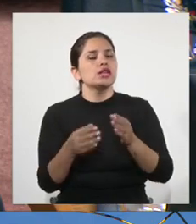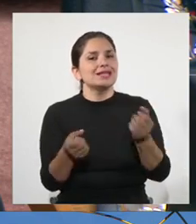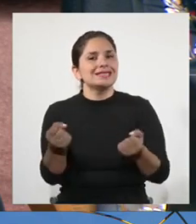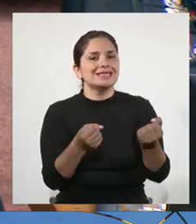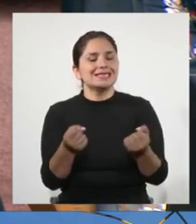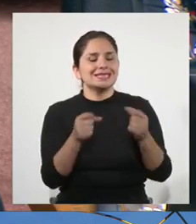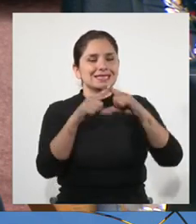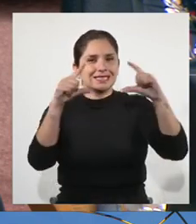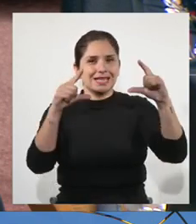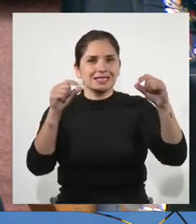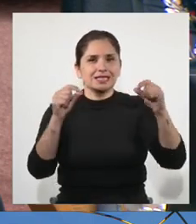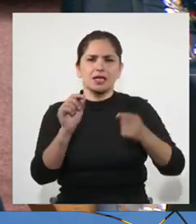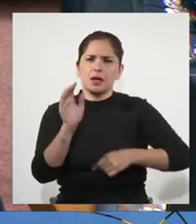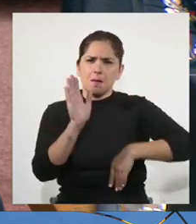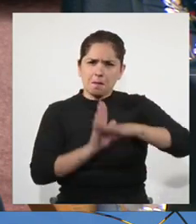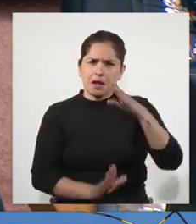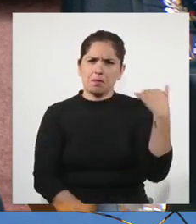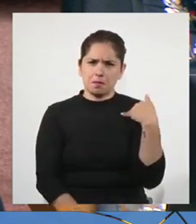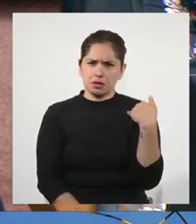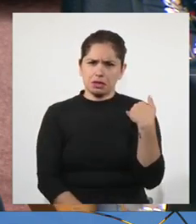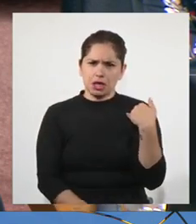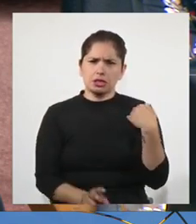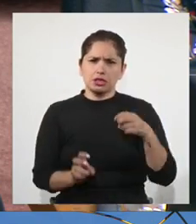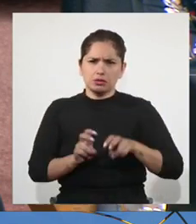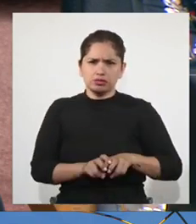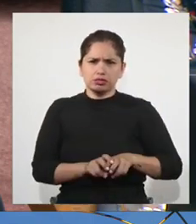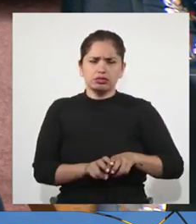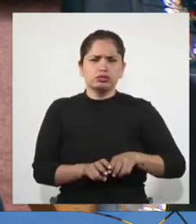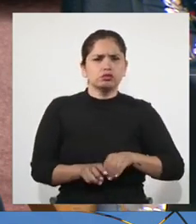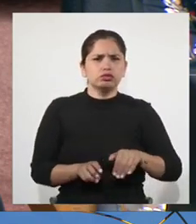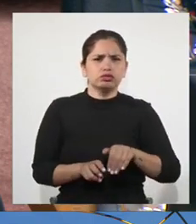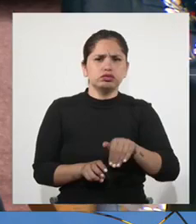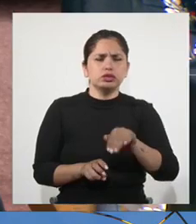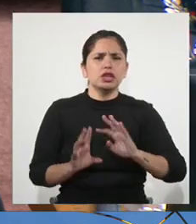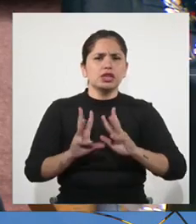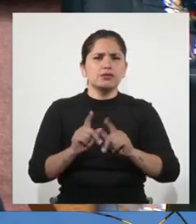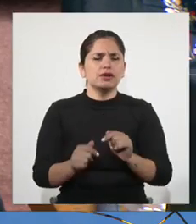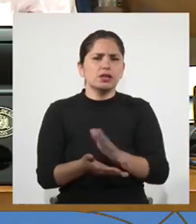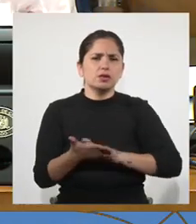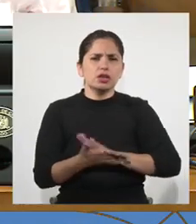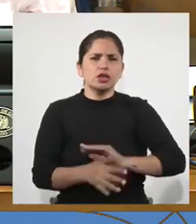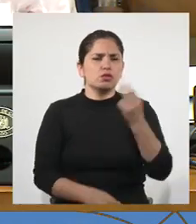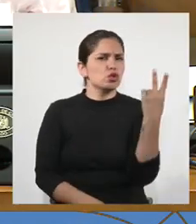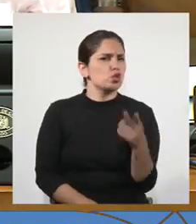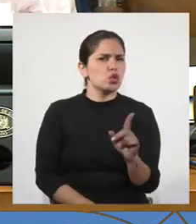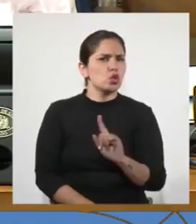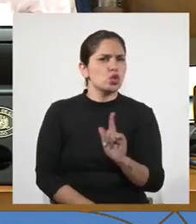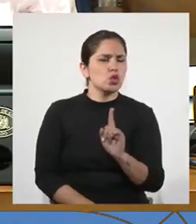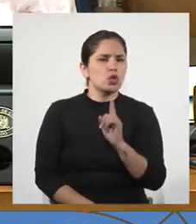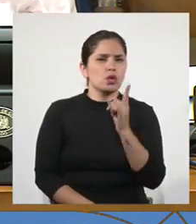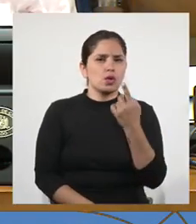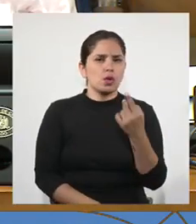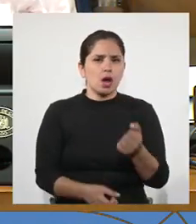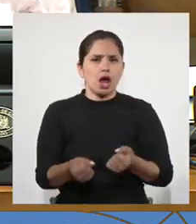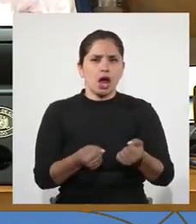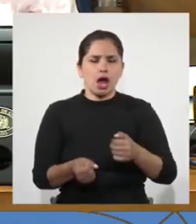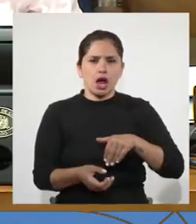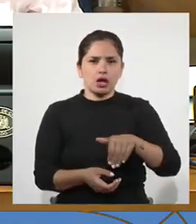el principal medio de transporte de la familia que no posee auto propio. Señora senadora, no hemos pedido la votación de esta